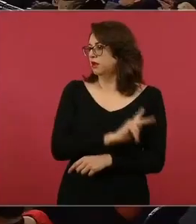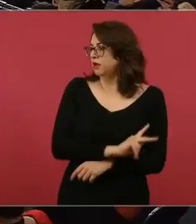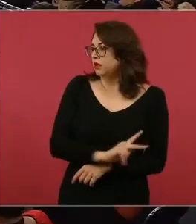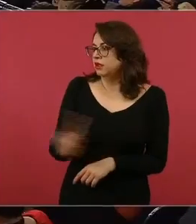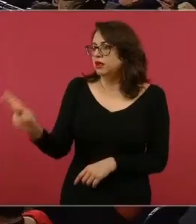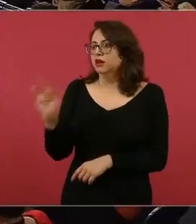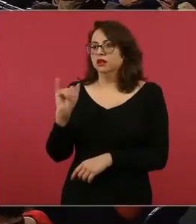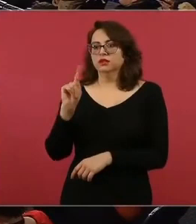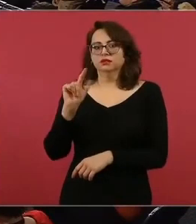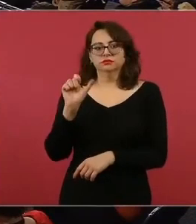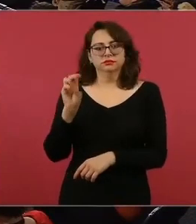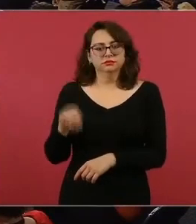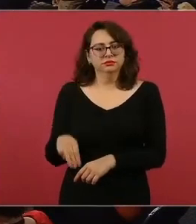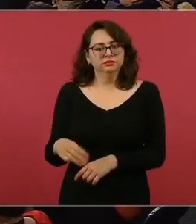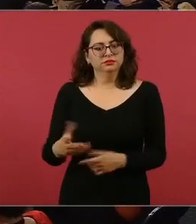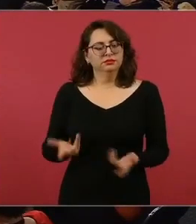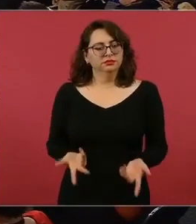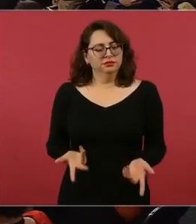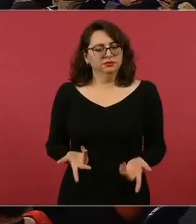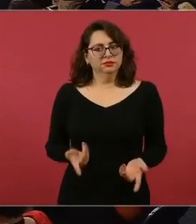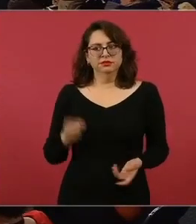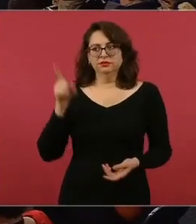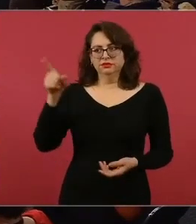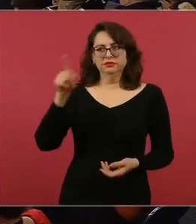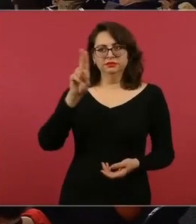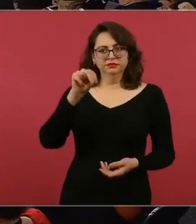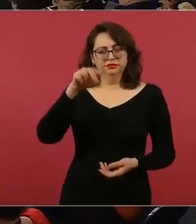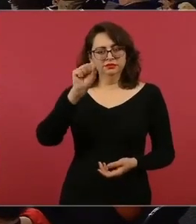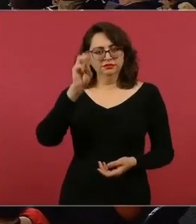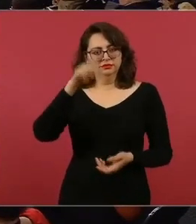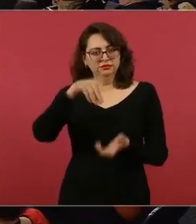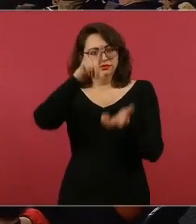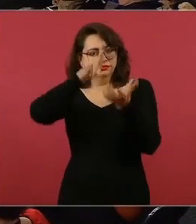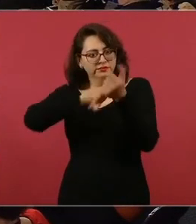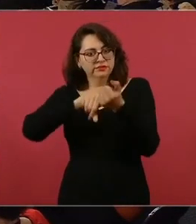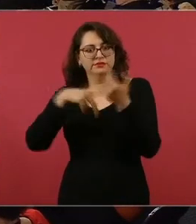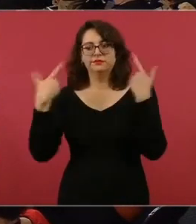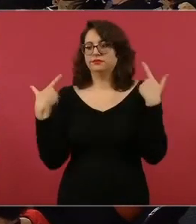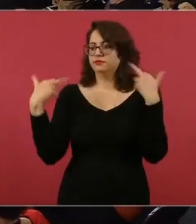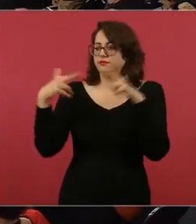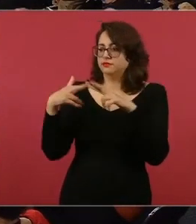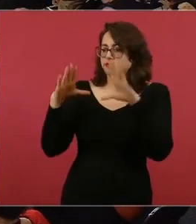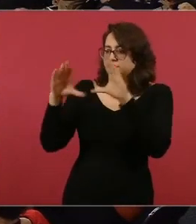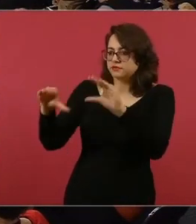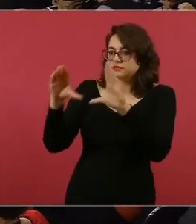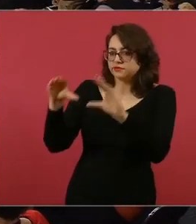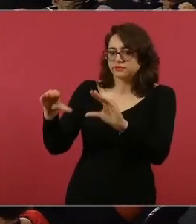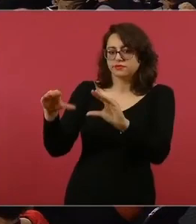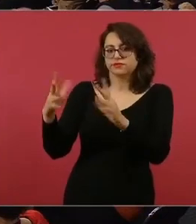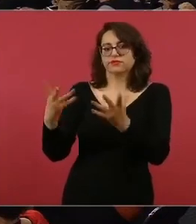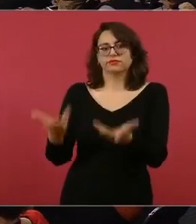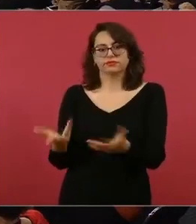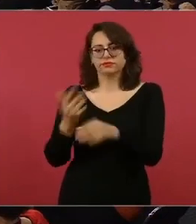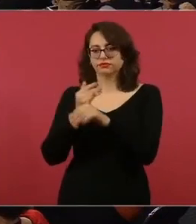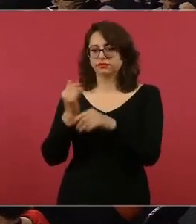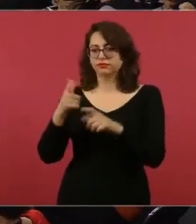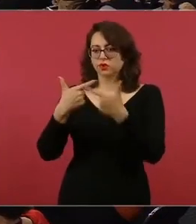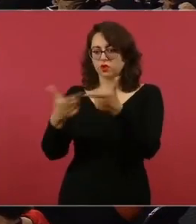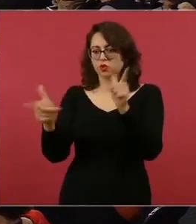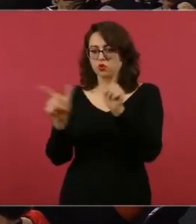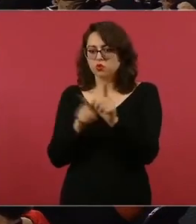En la UNAM llegaron a ser jefes de